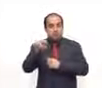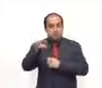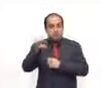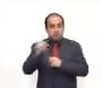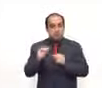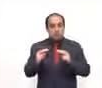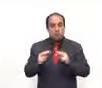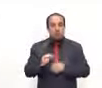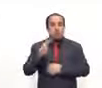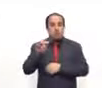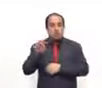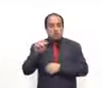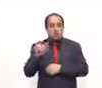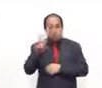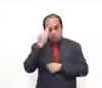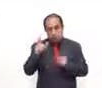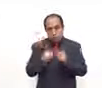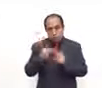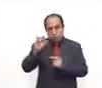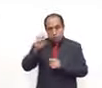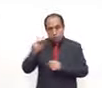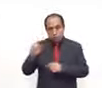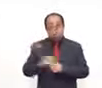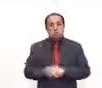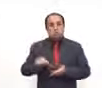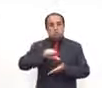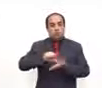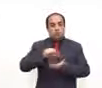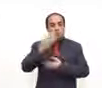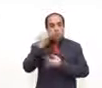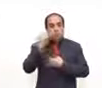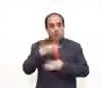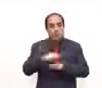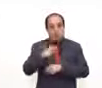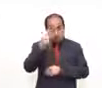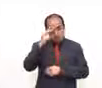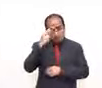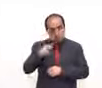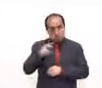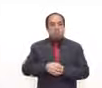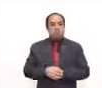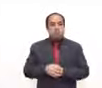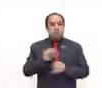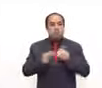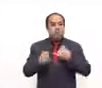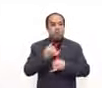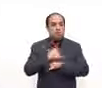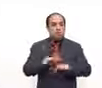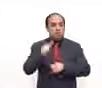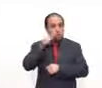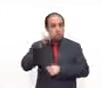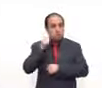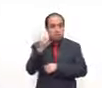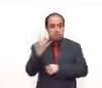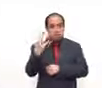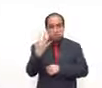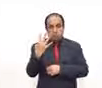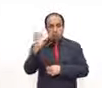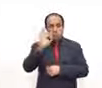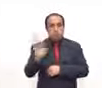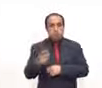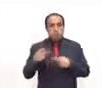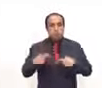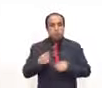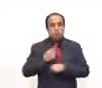centro Citibanamex y hospitales de la Secretaría de Marina, estamos hablando de que, por ejemplo, el último dato de ayer es que el 54% de los pacientes son de la